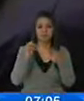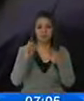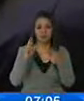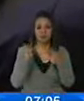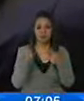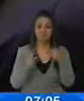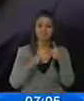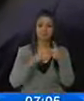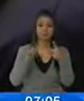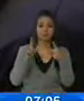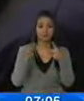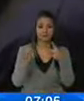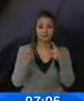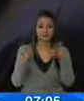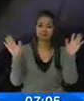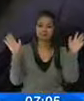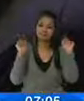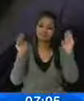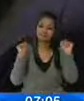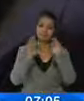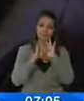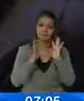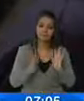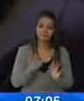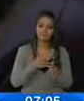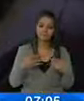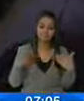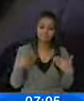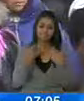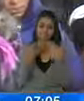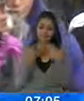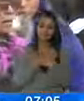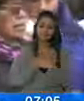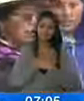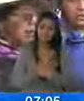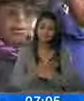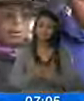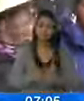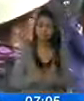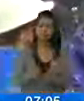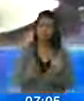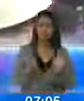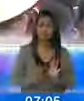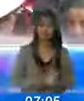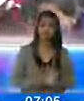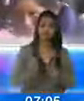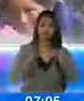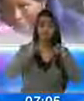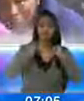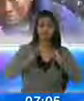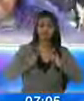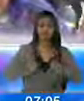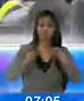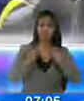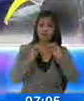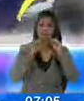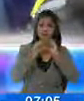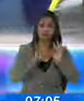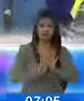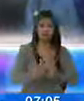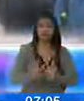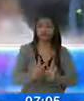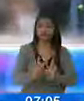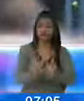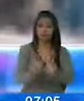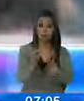adiós compañeros alegres, compañeros generosos. Y la muchedumbre acongojada se multiplicó mucho más para la parte final